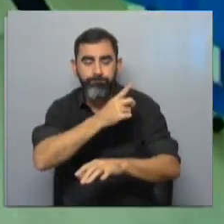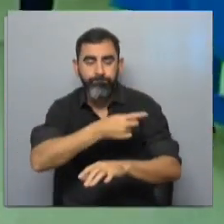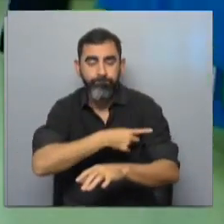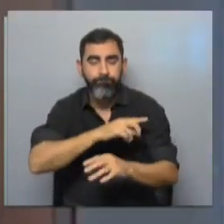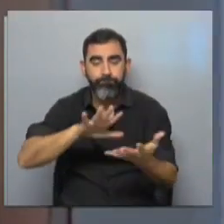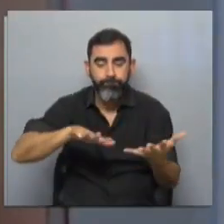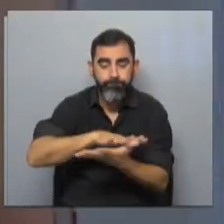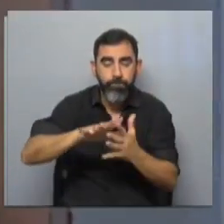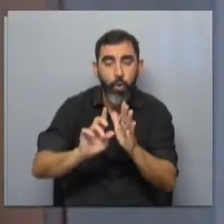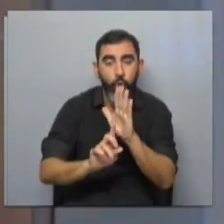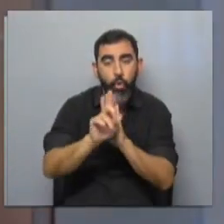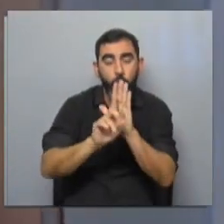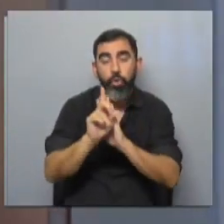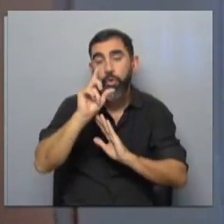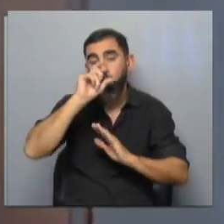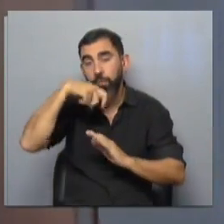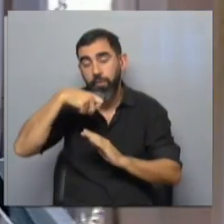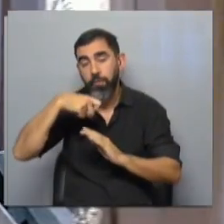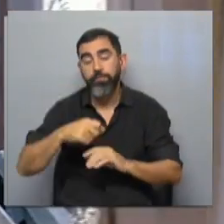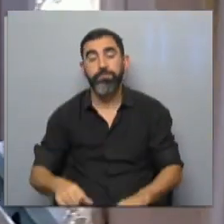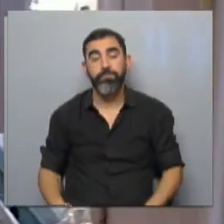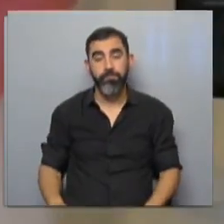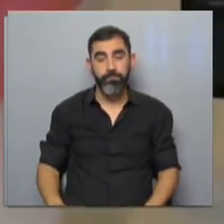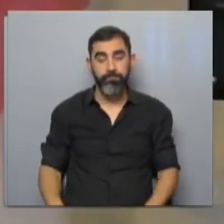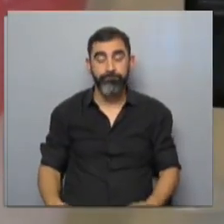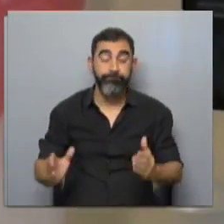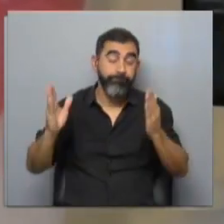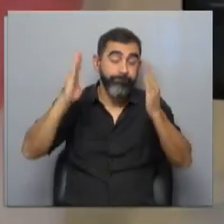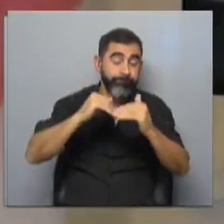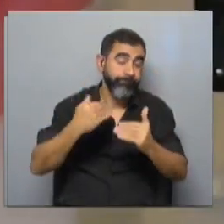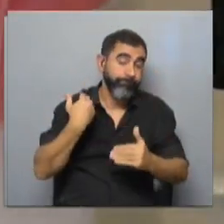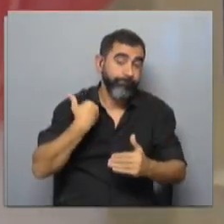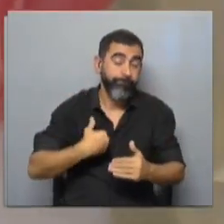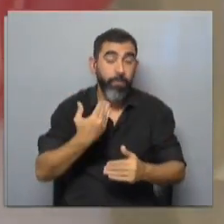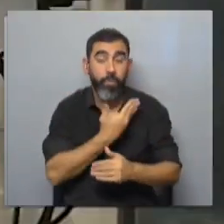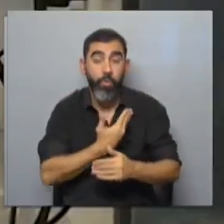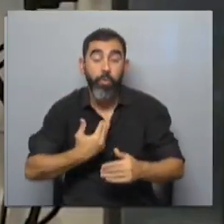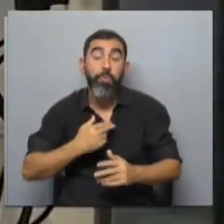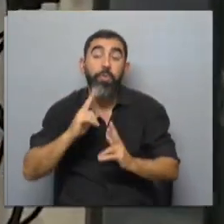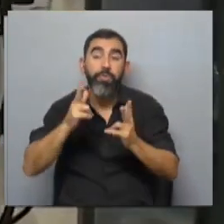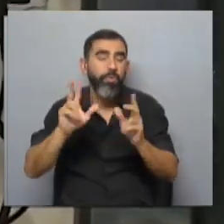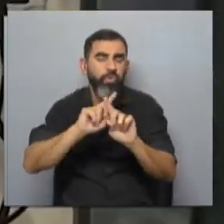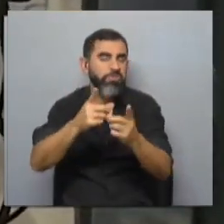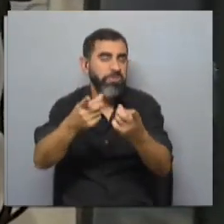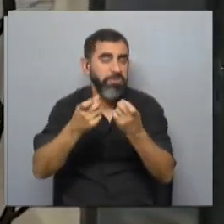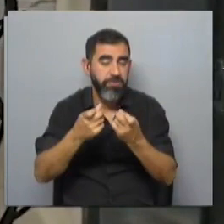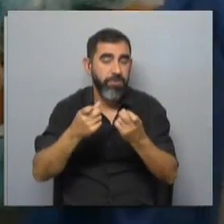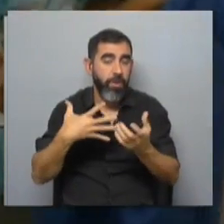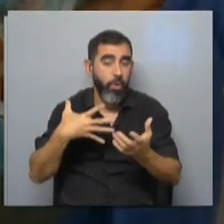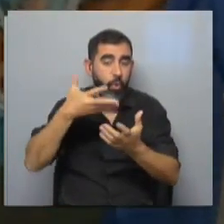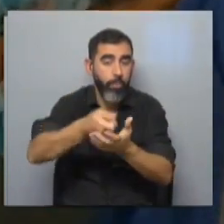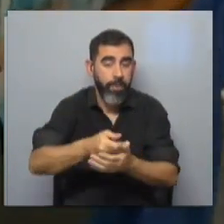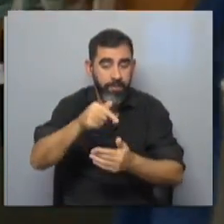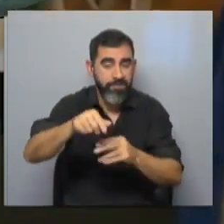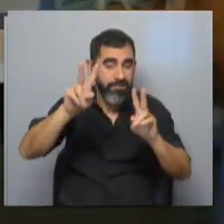zona norte de Montevideo, y bueno, no se dio, no, el gobierno entendió que no era necesario